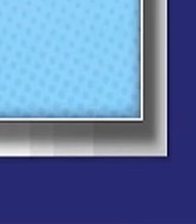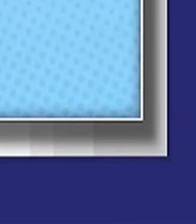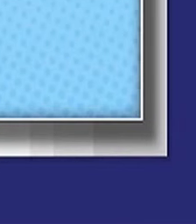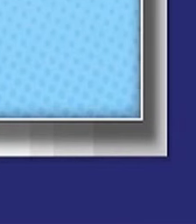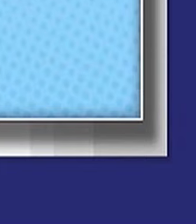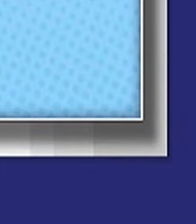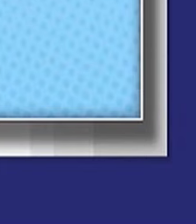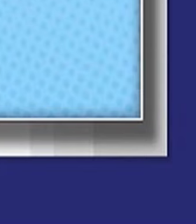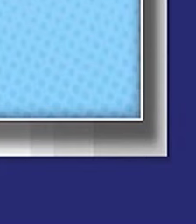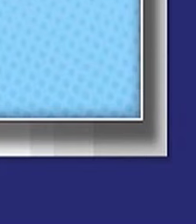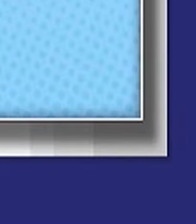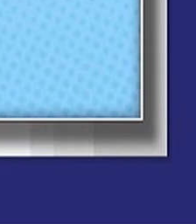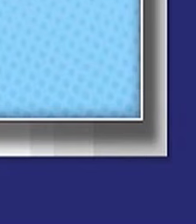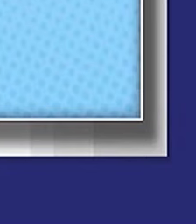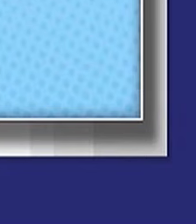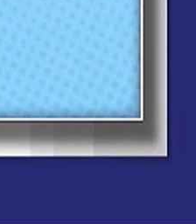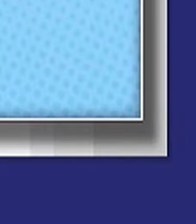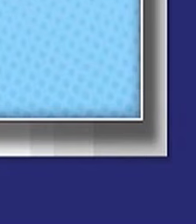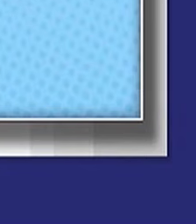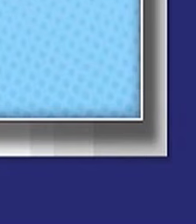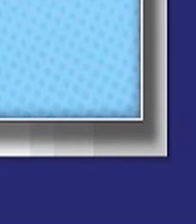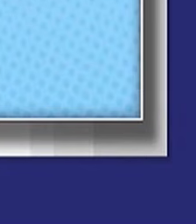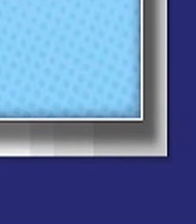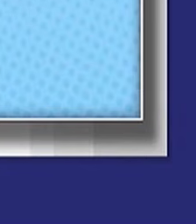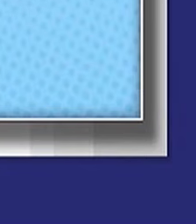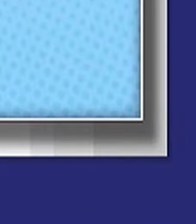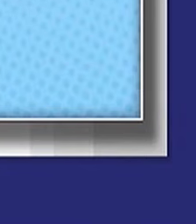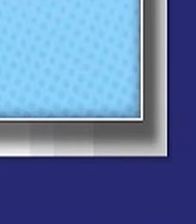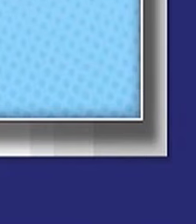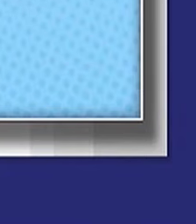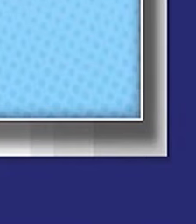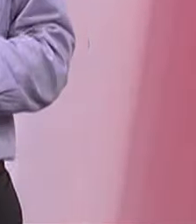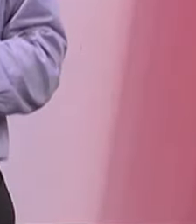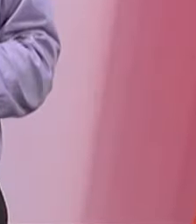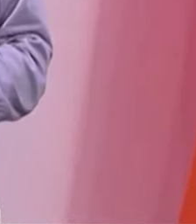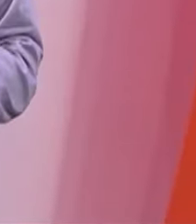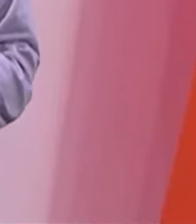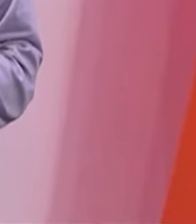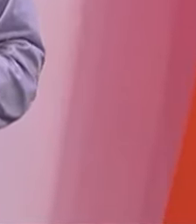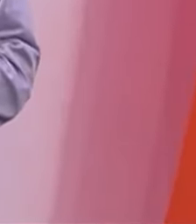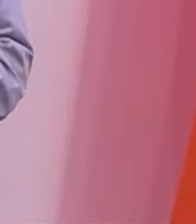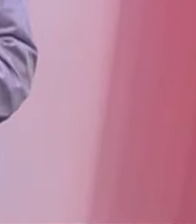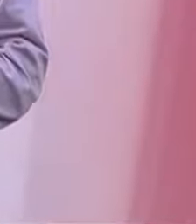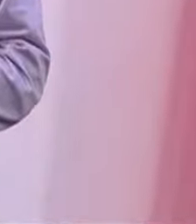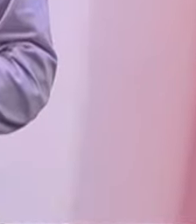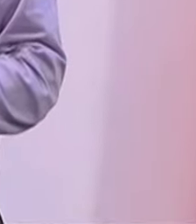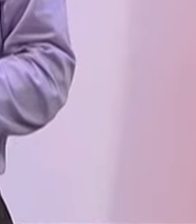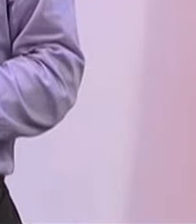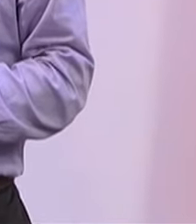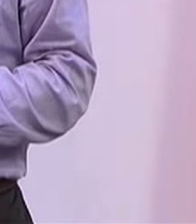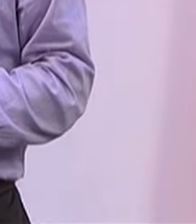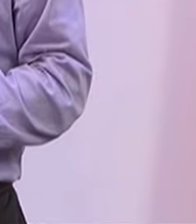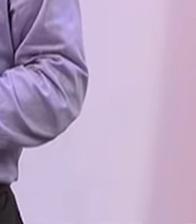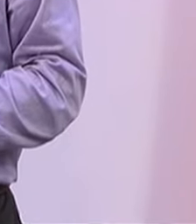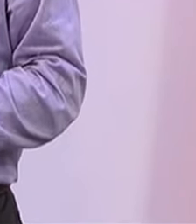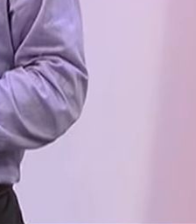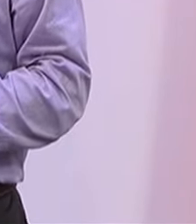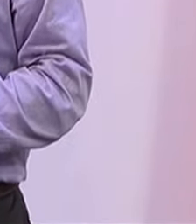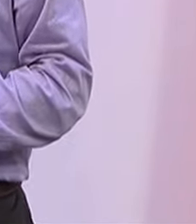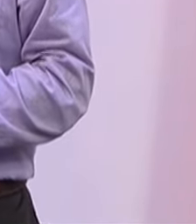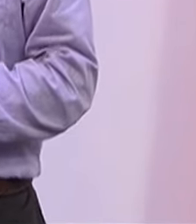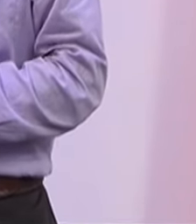a formar preguntas con what's from. What's from quiere decir de dónde es. He was